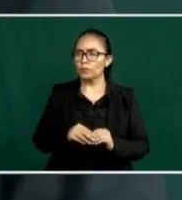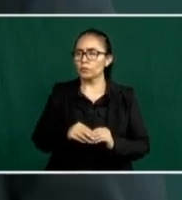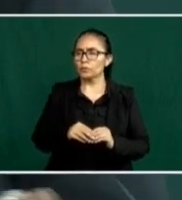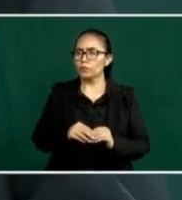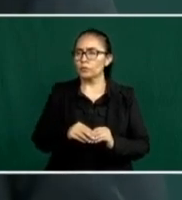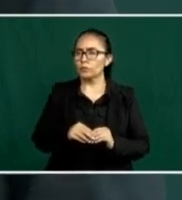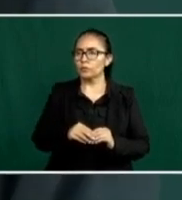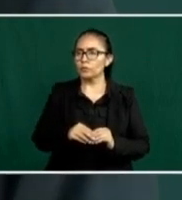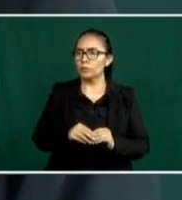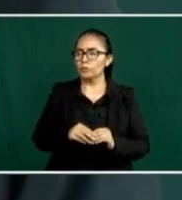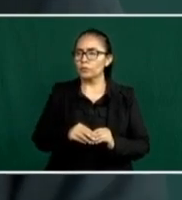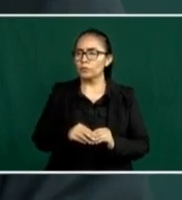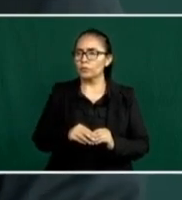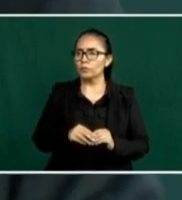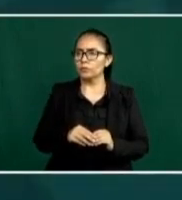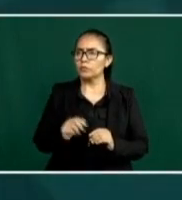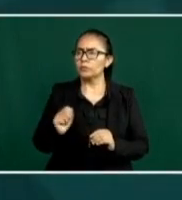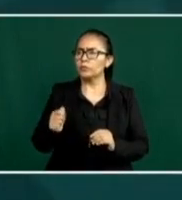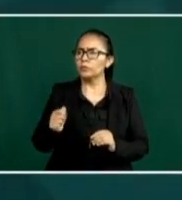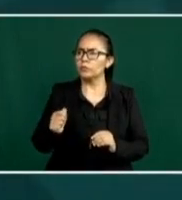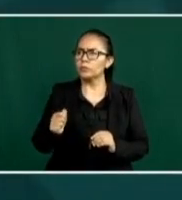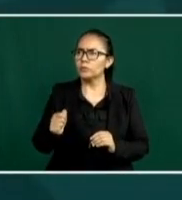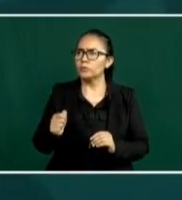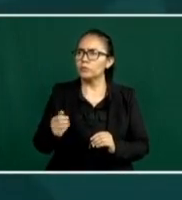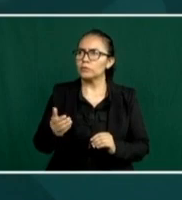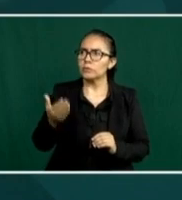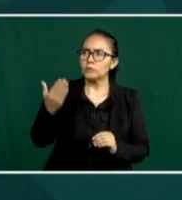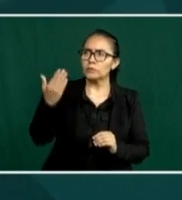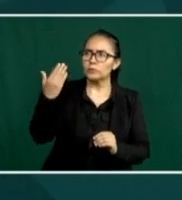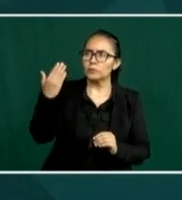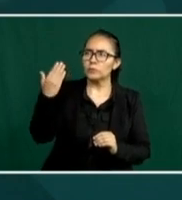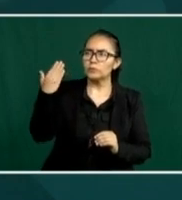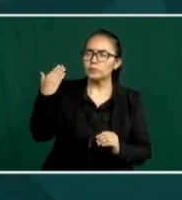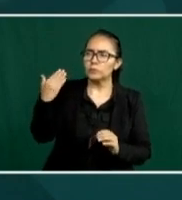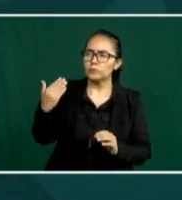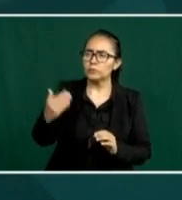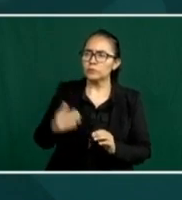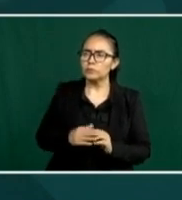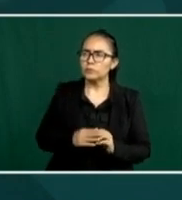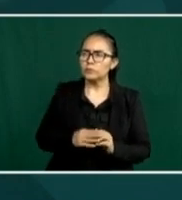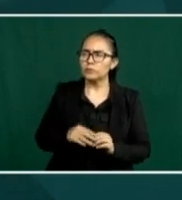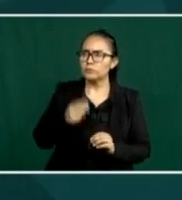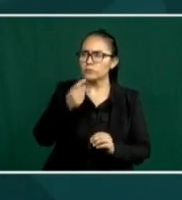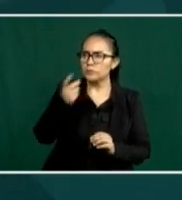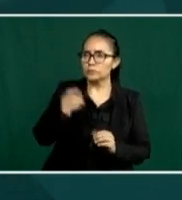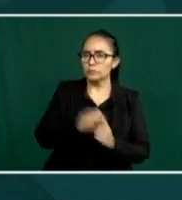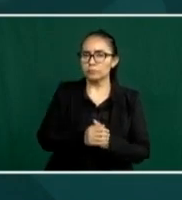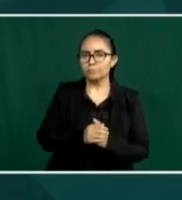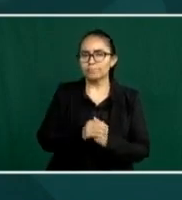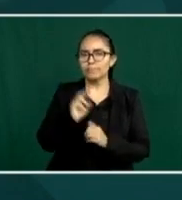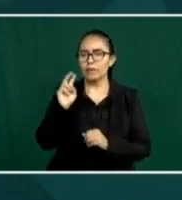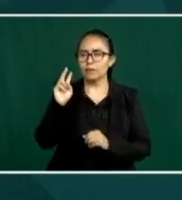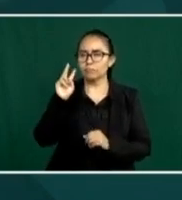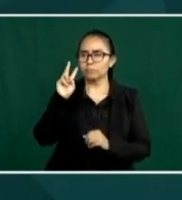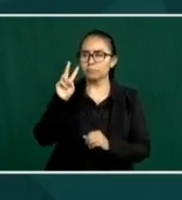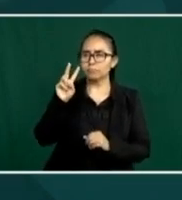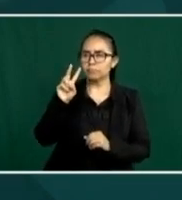denunciaban de que se estaba saqueando al país. Se hicieron de la vista gorda.